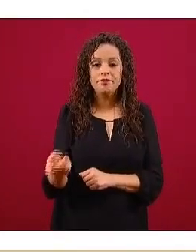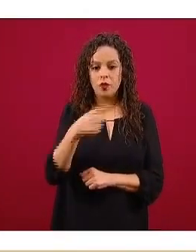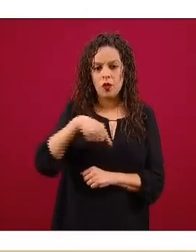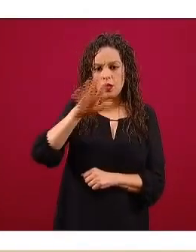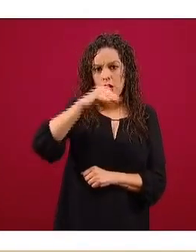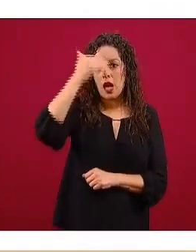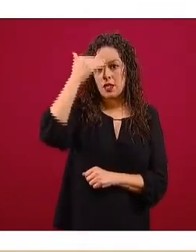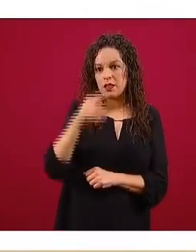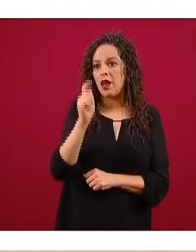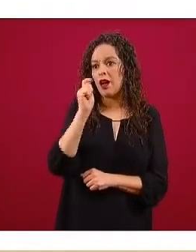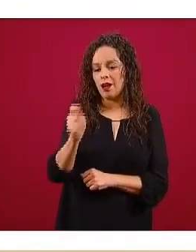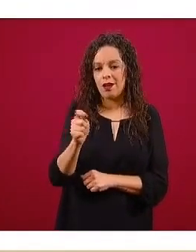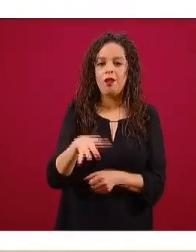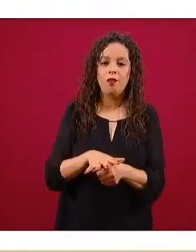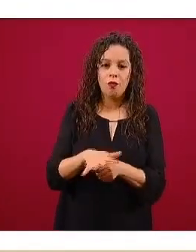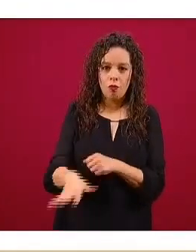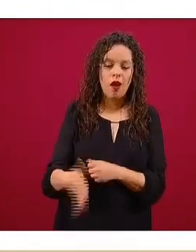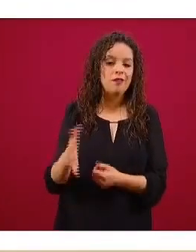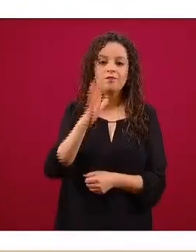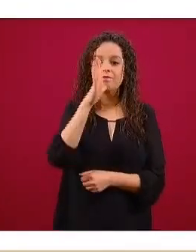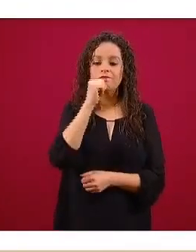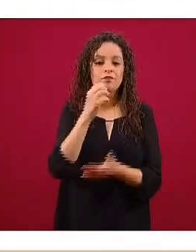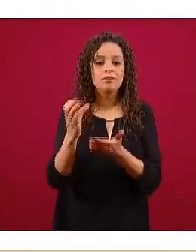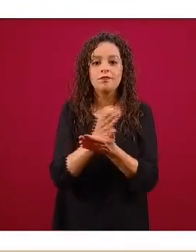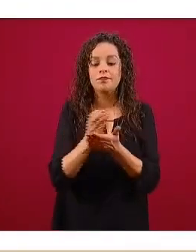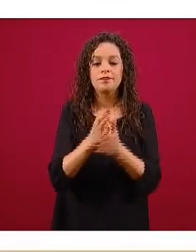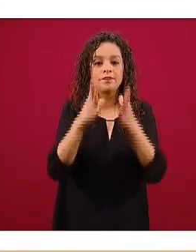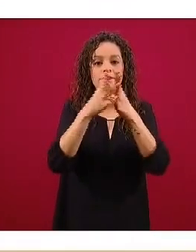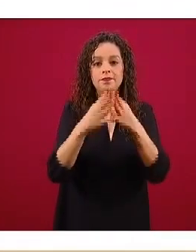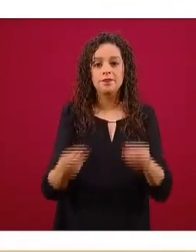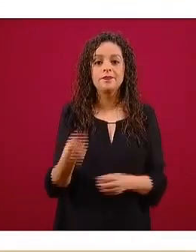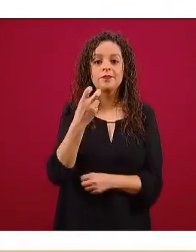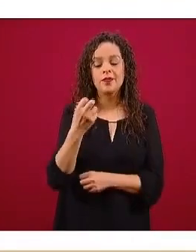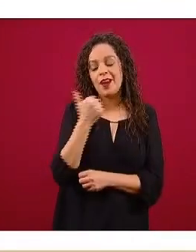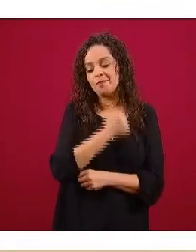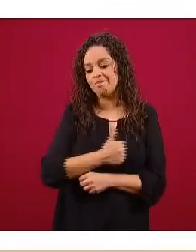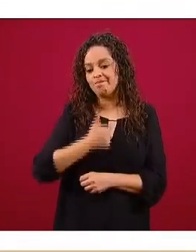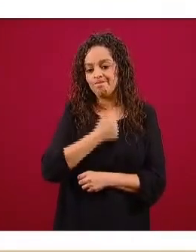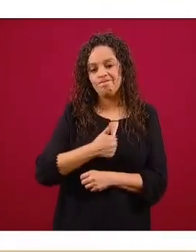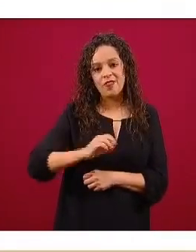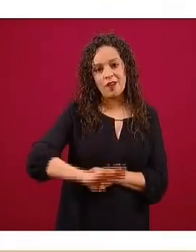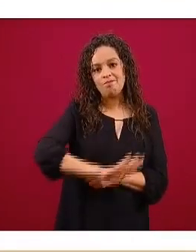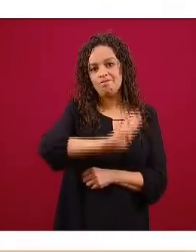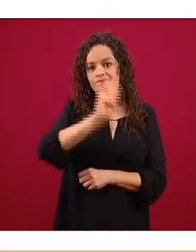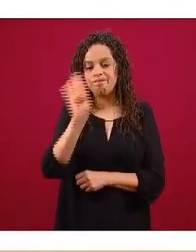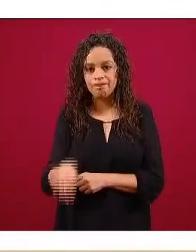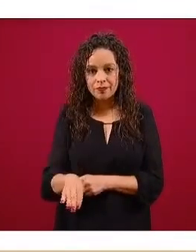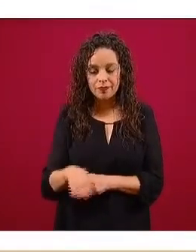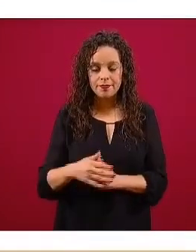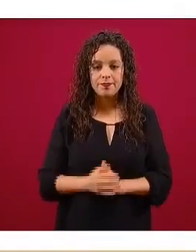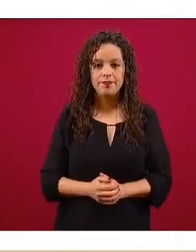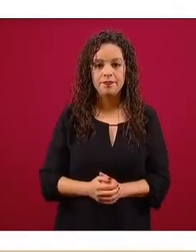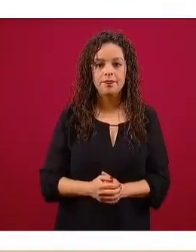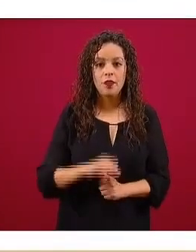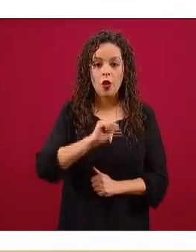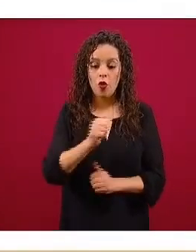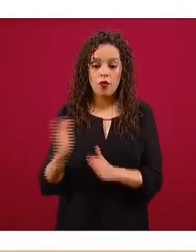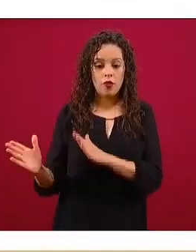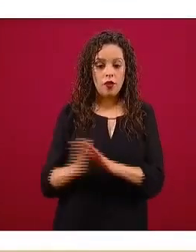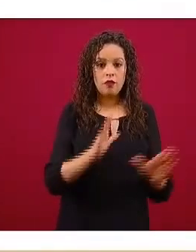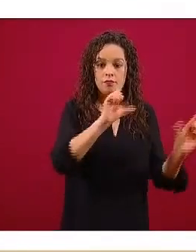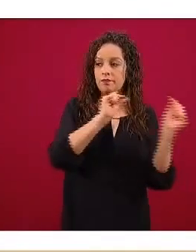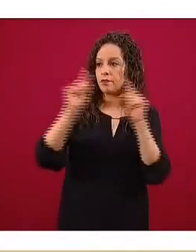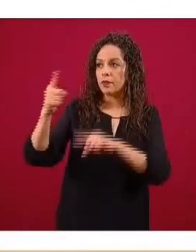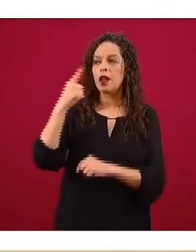lógicamente no pueden recuperarse y por lo tanto lamentablemente fallecen. Si vemos la siguiente diapositiva, veremos